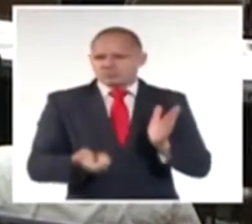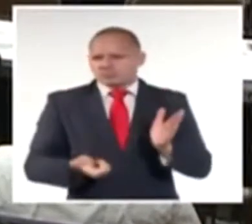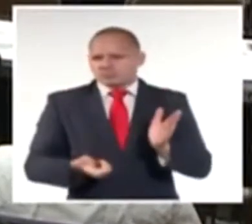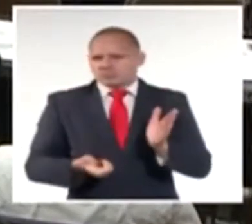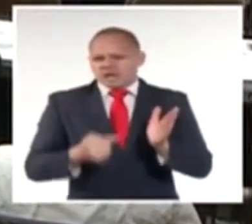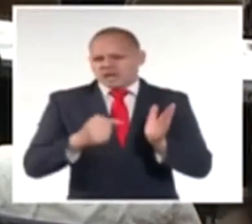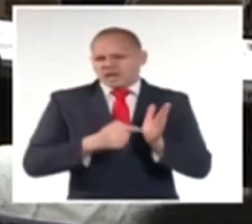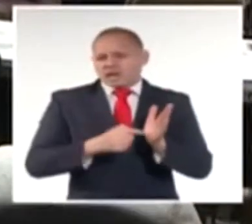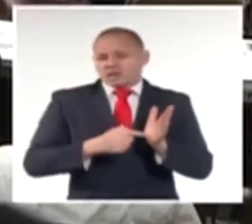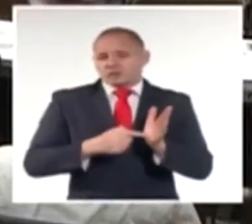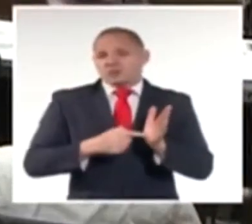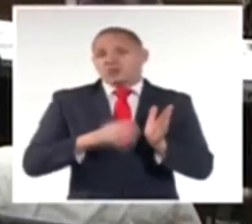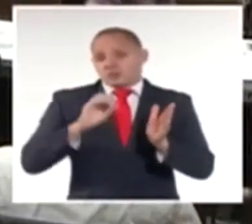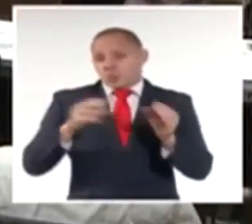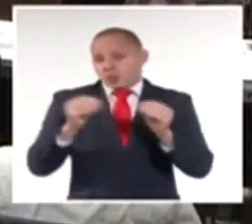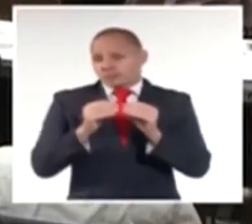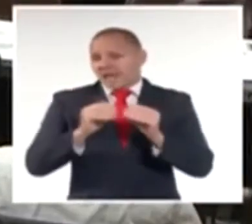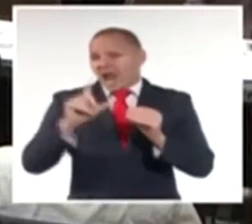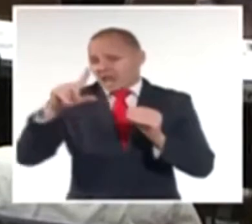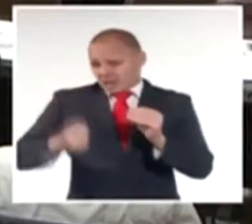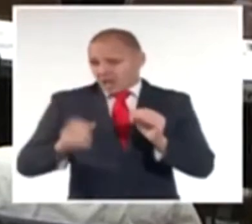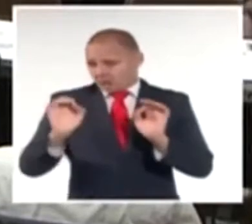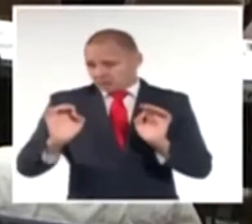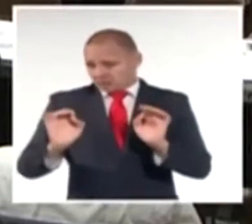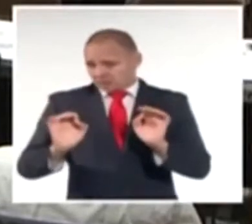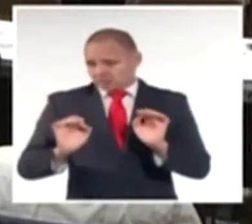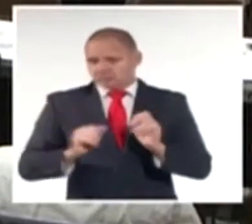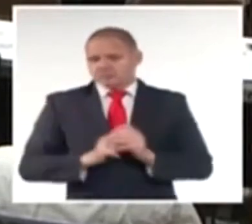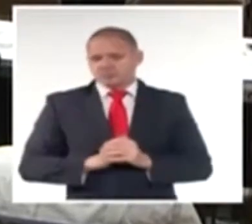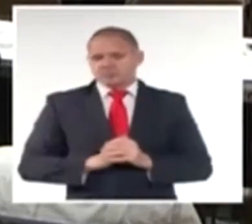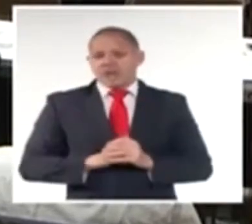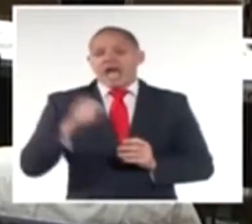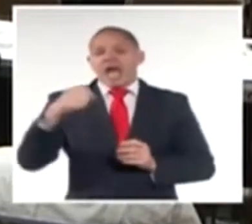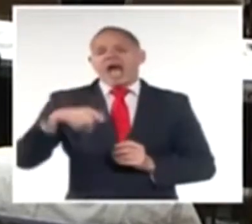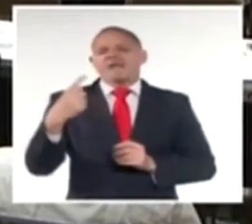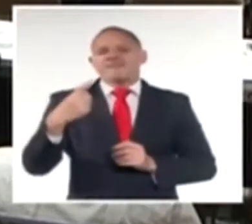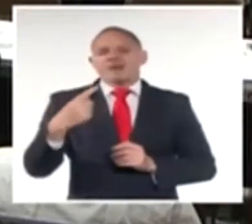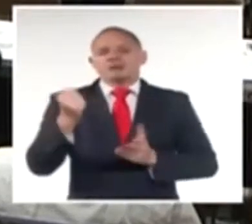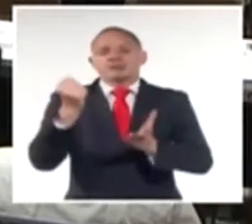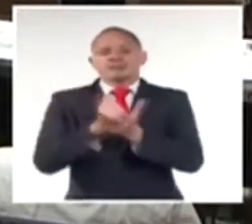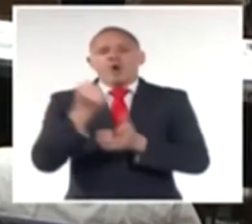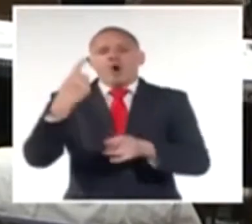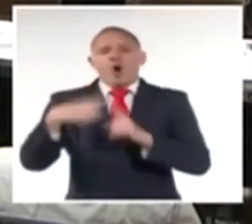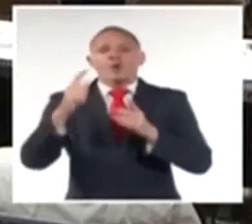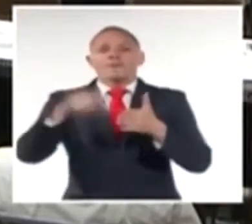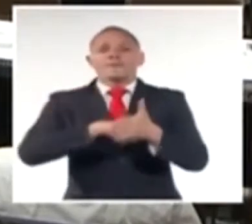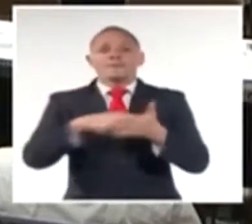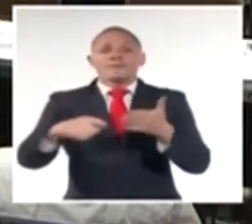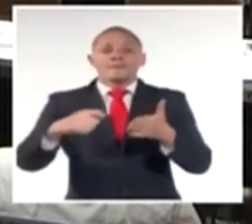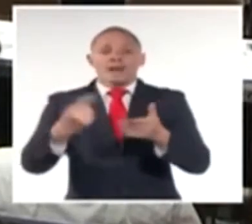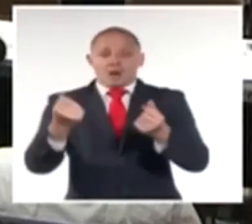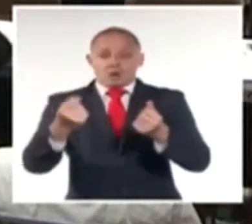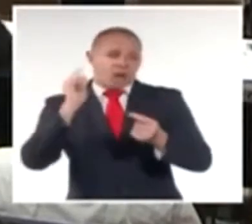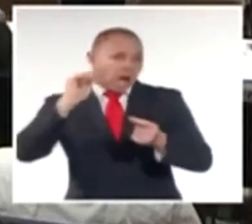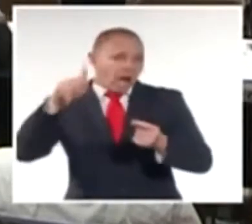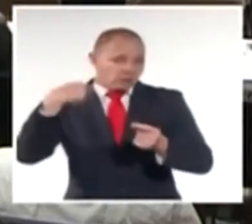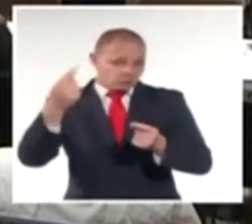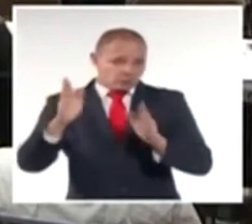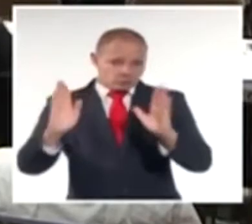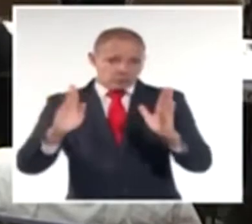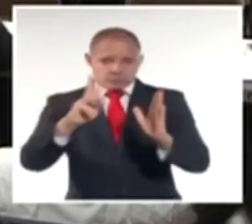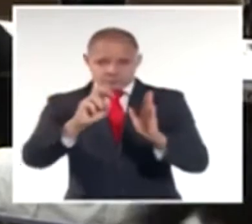ley, aunque también tenemos que aprobar aquí el plan de la economía.